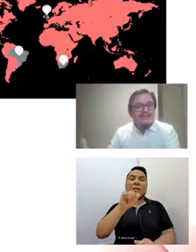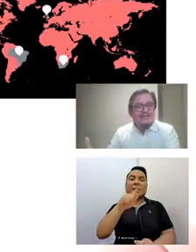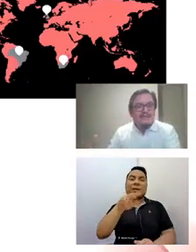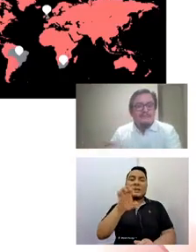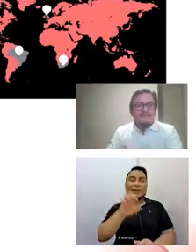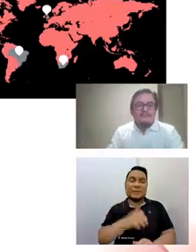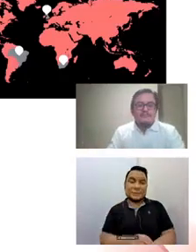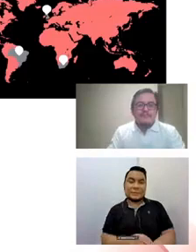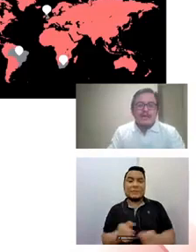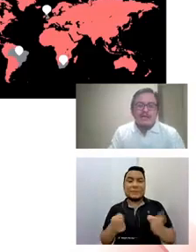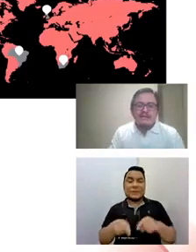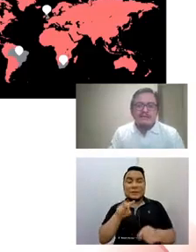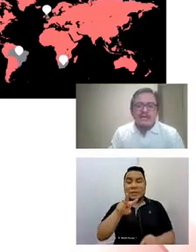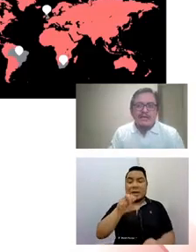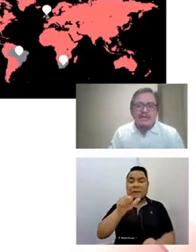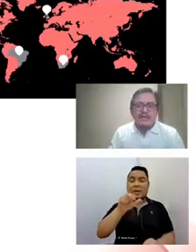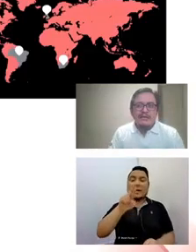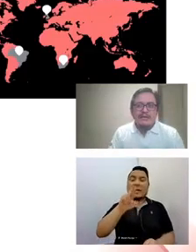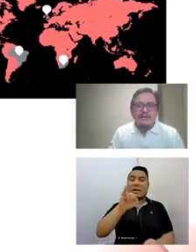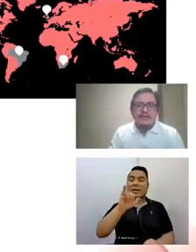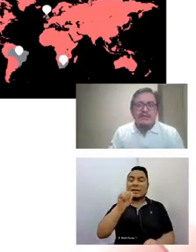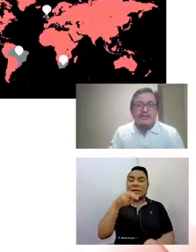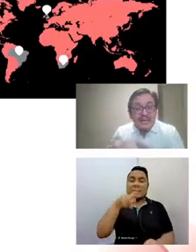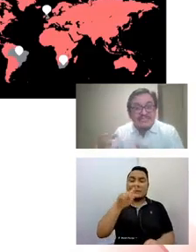Y cuando la variante se hace mucho más